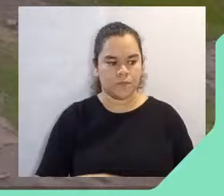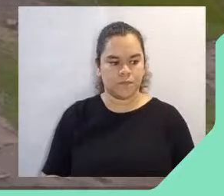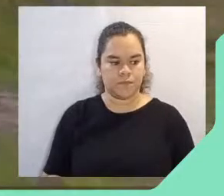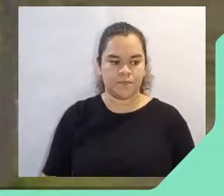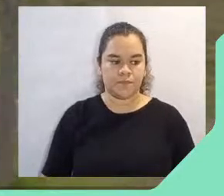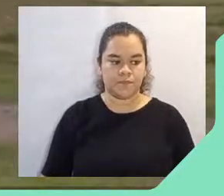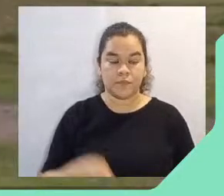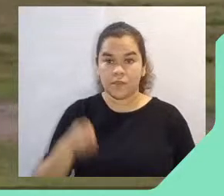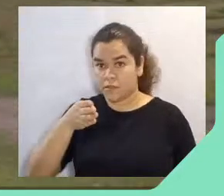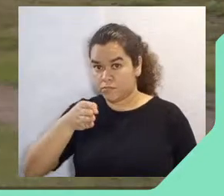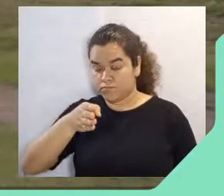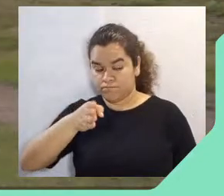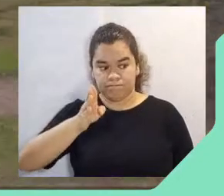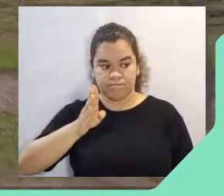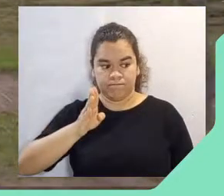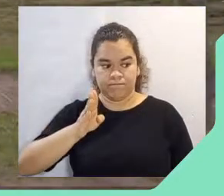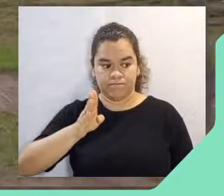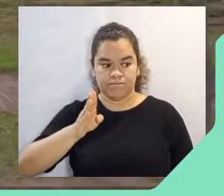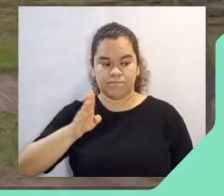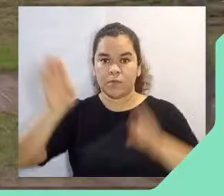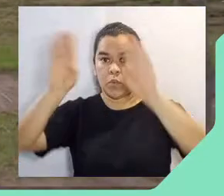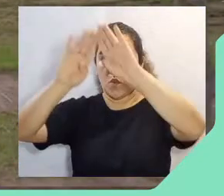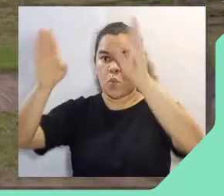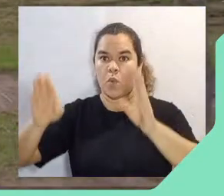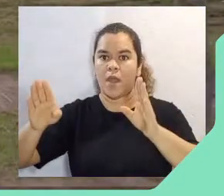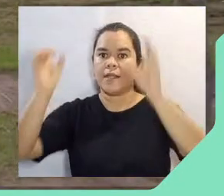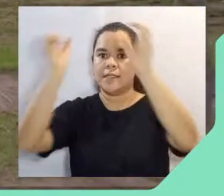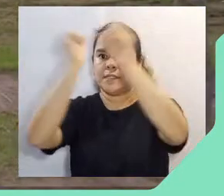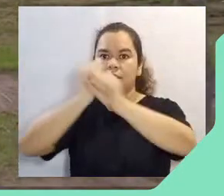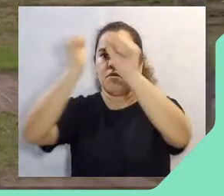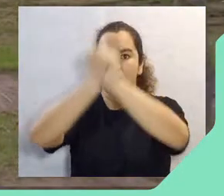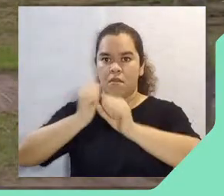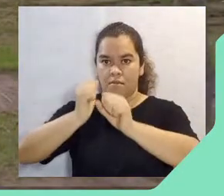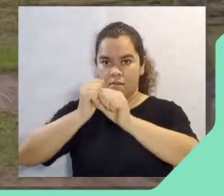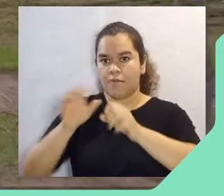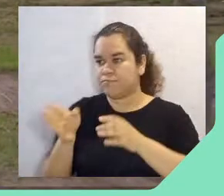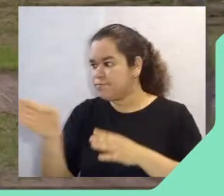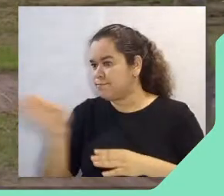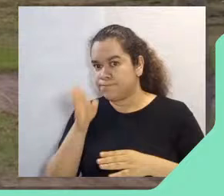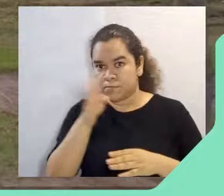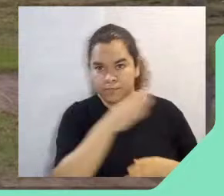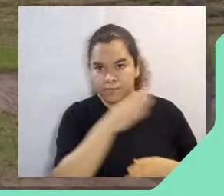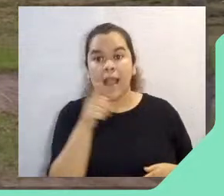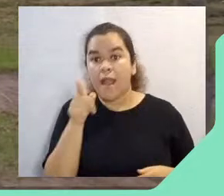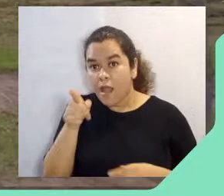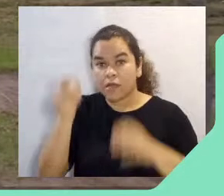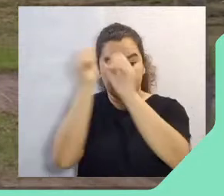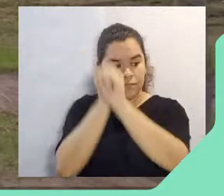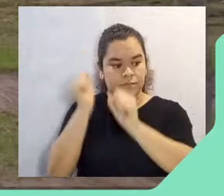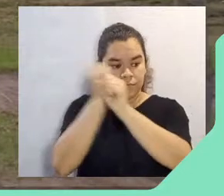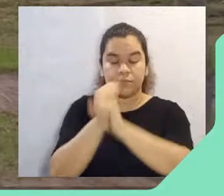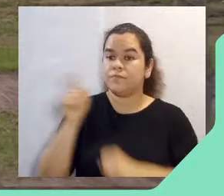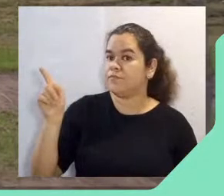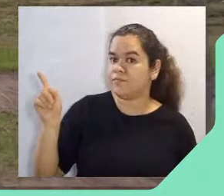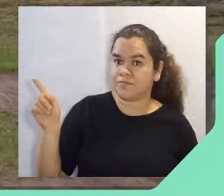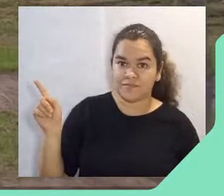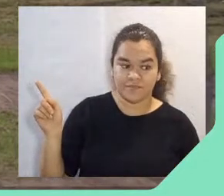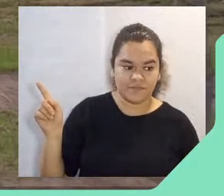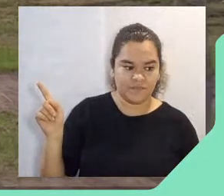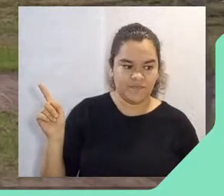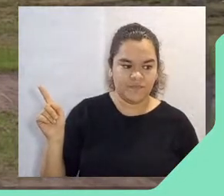es el módulo de ingeniería. Acá ustedes van a tener las clases de ingeniería eléctrica, también las de ingeniería en electrónica, de las